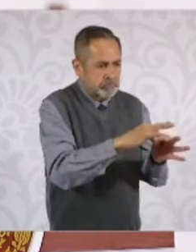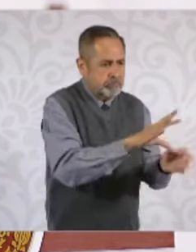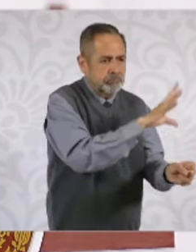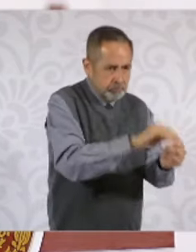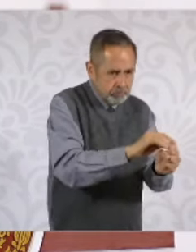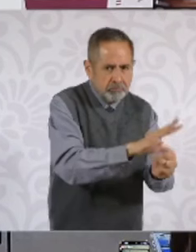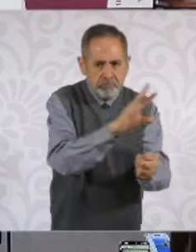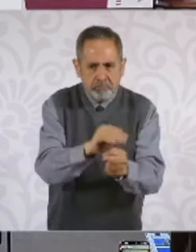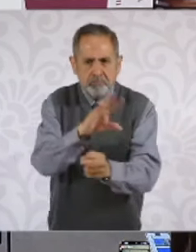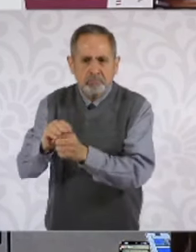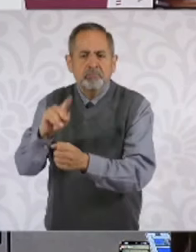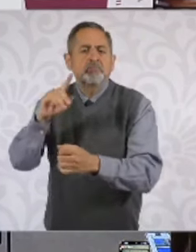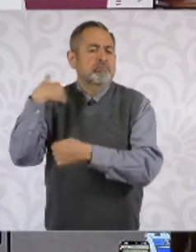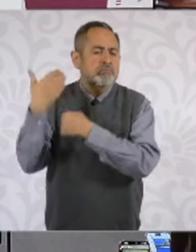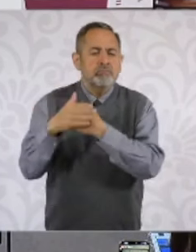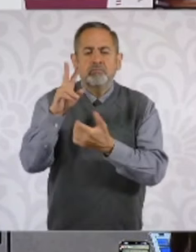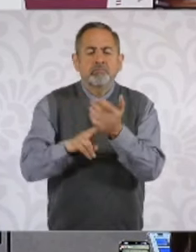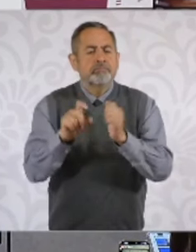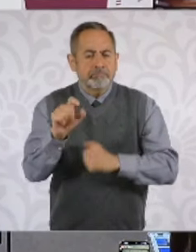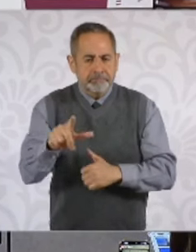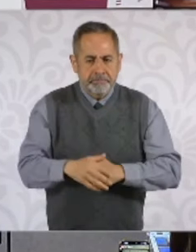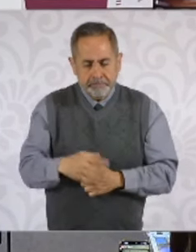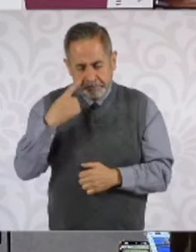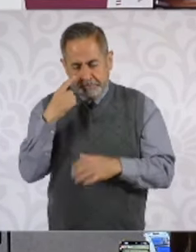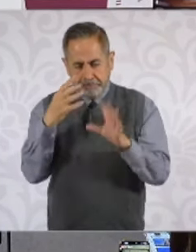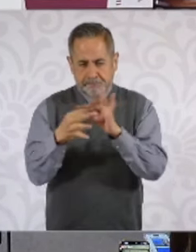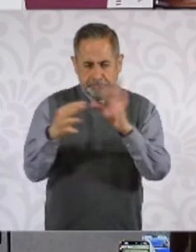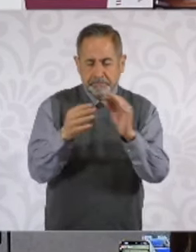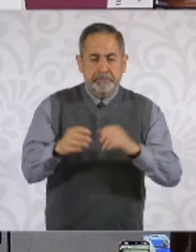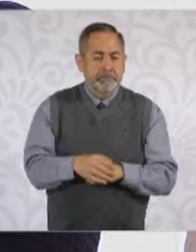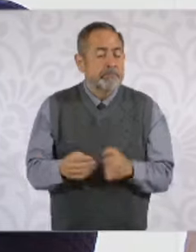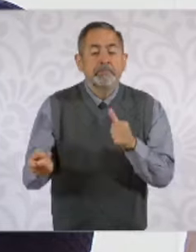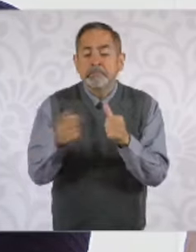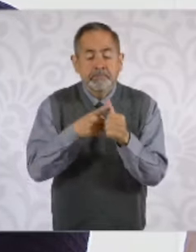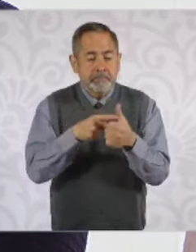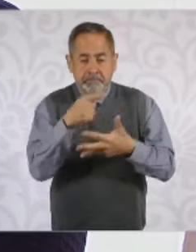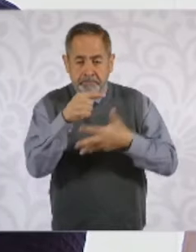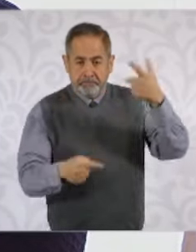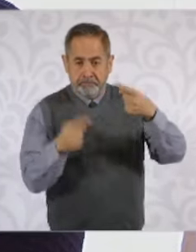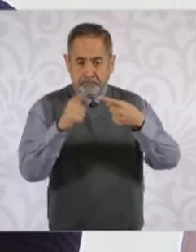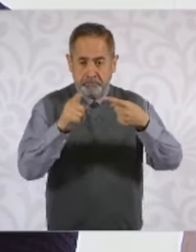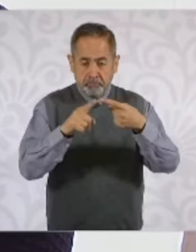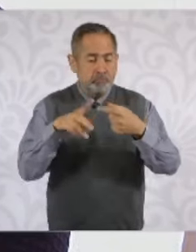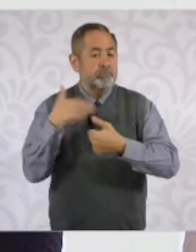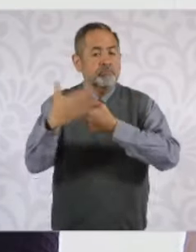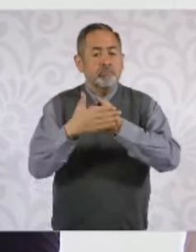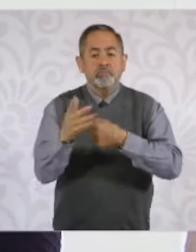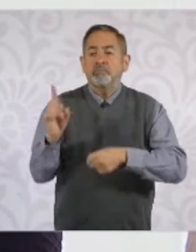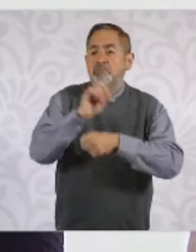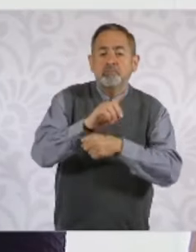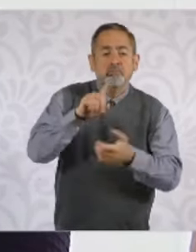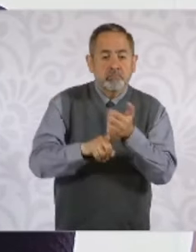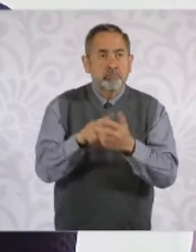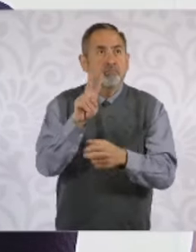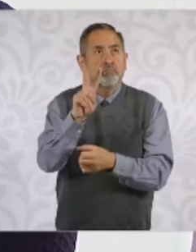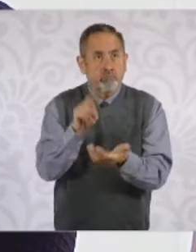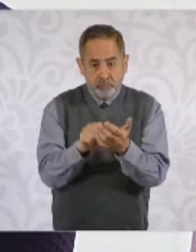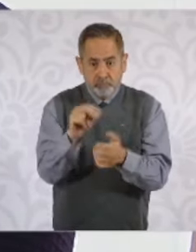siguiente. Uno, para seleccionar los cargos a renovar en la elección extraordinaria del